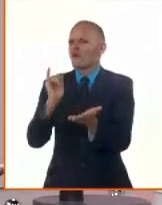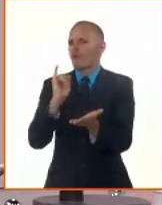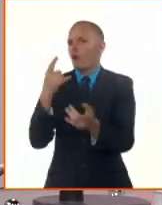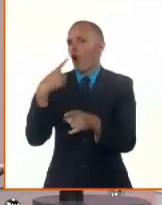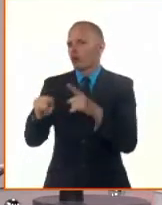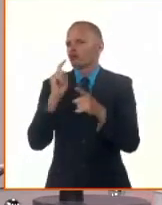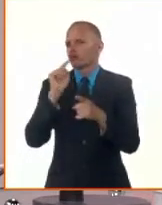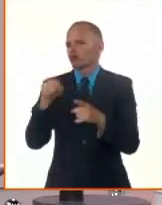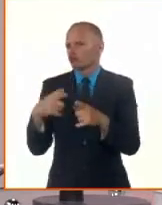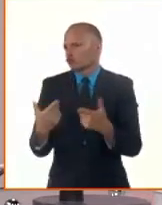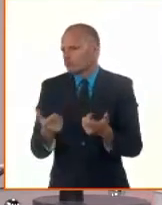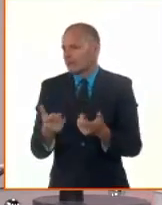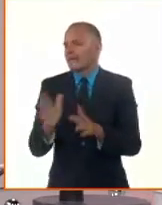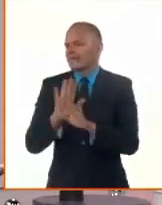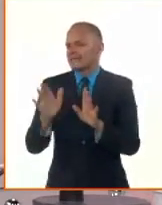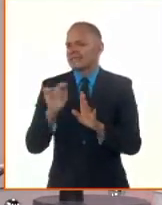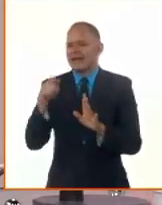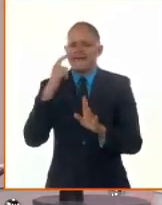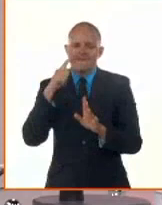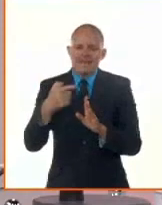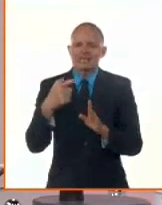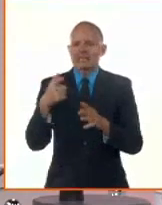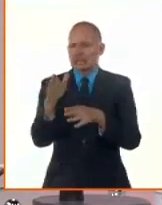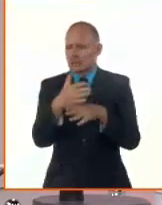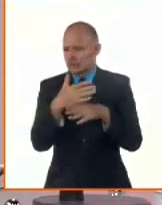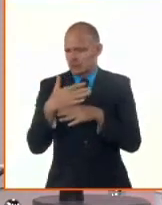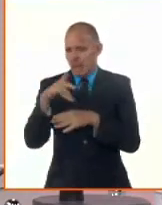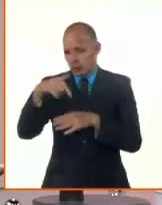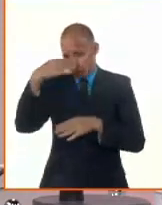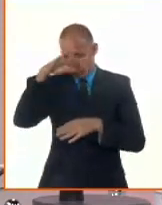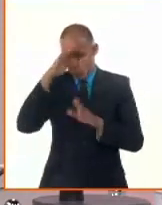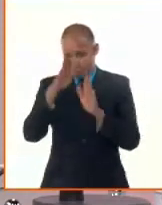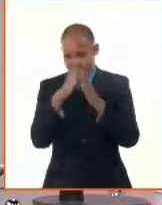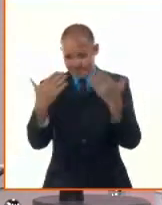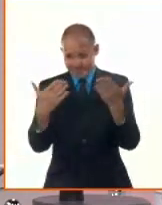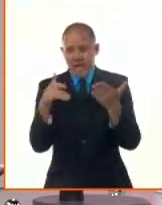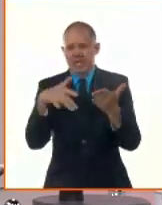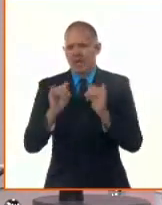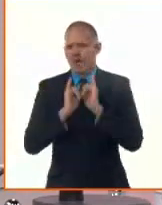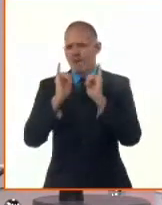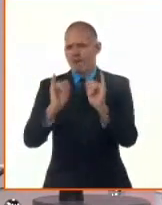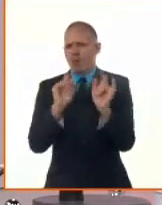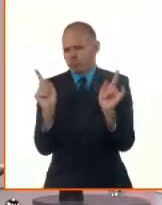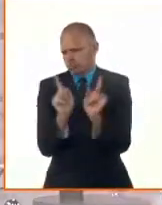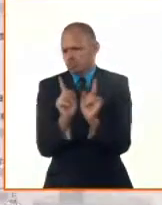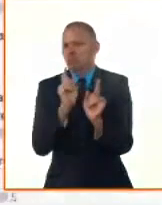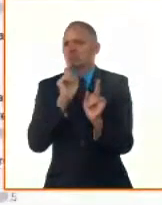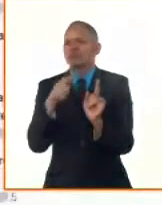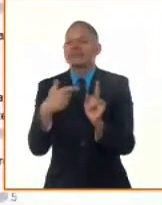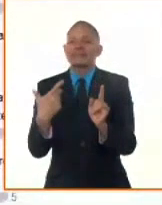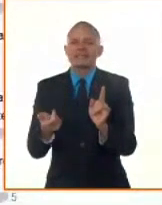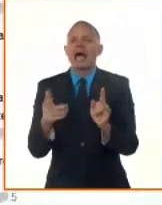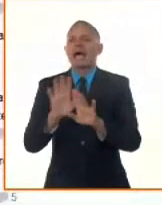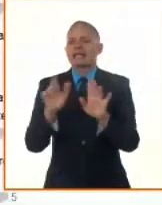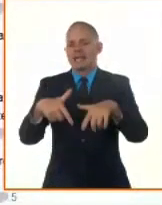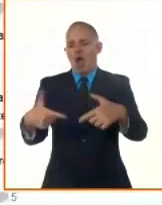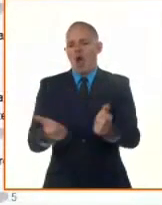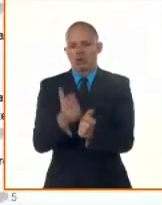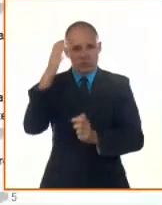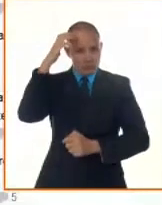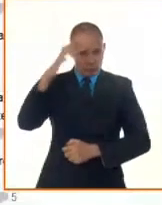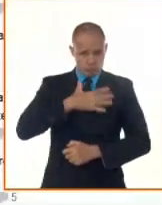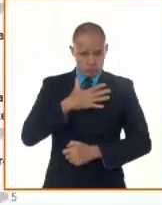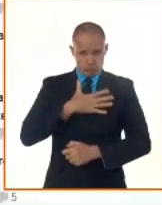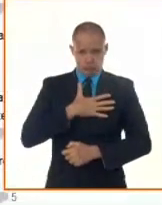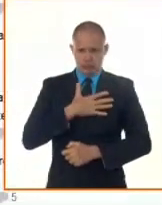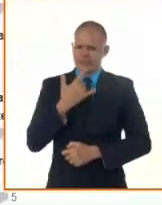que ha sido publicada en los medios cubanos tiene que ver con nuestro país y es que el consejo de estado conforma lo establecido en la